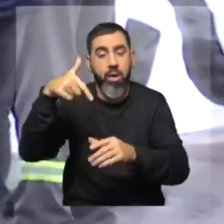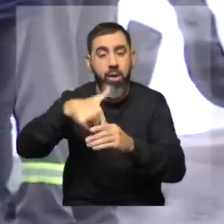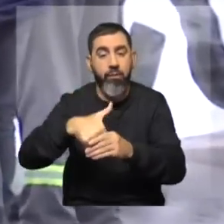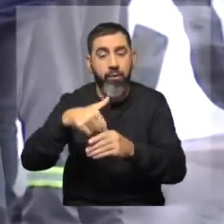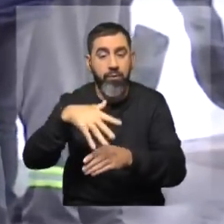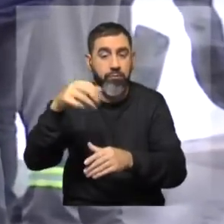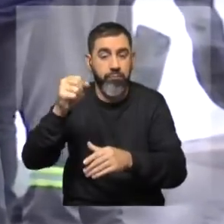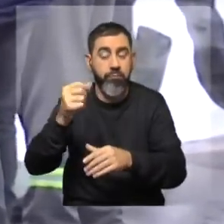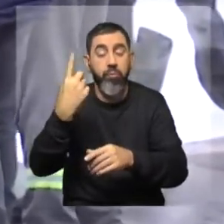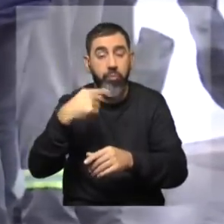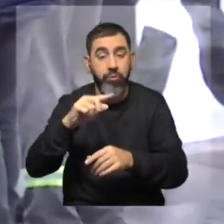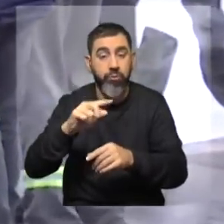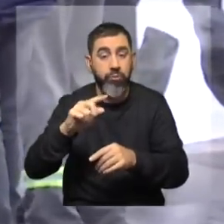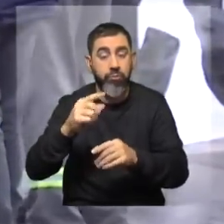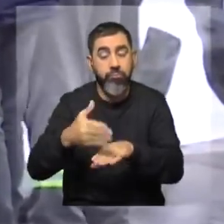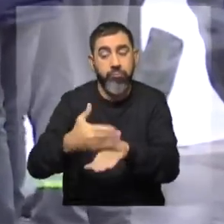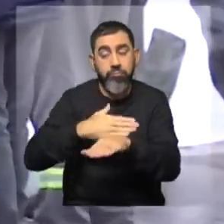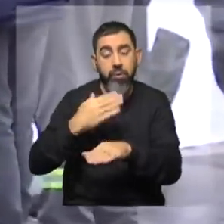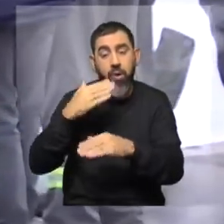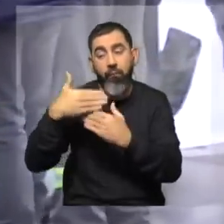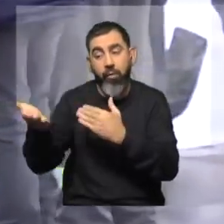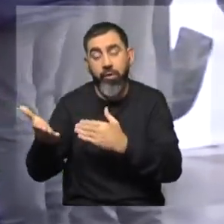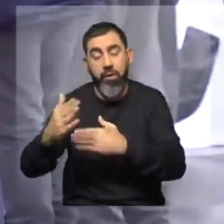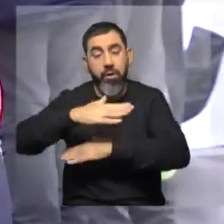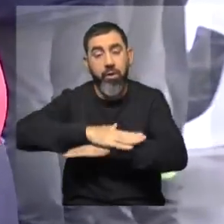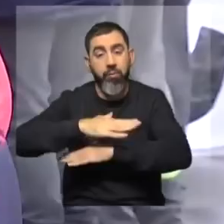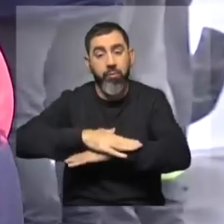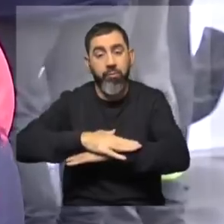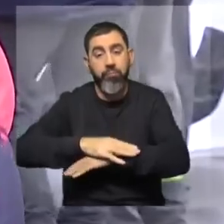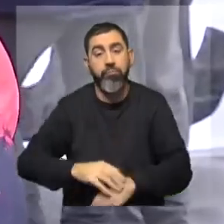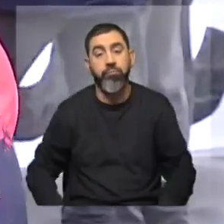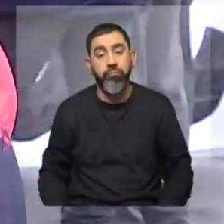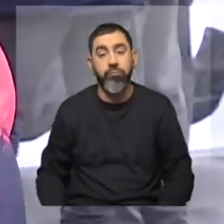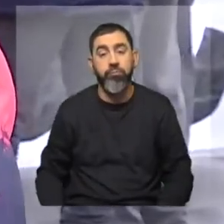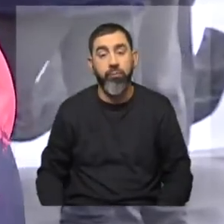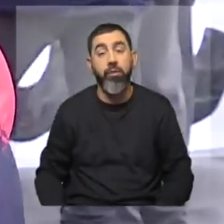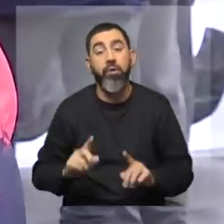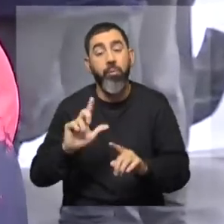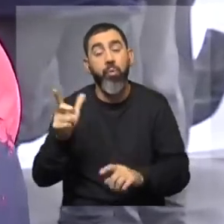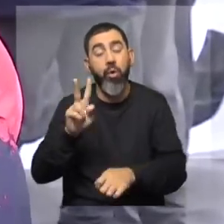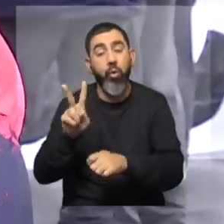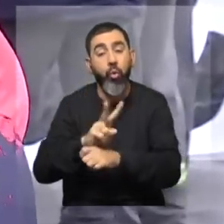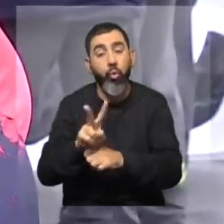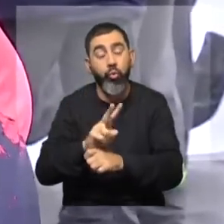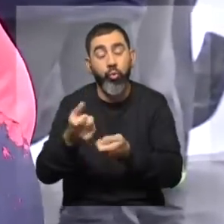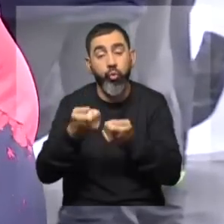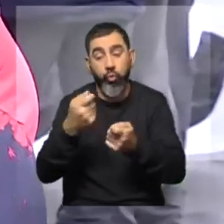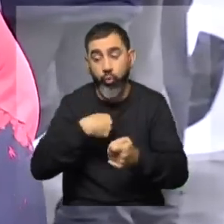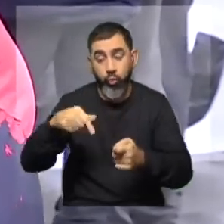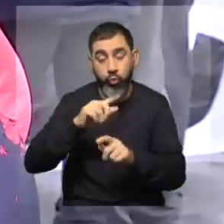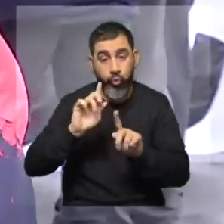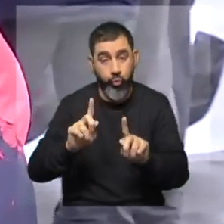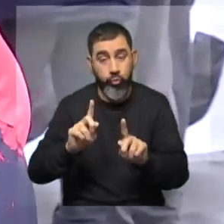combustible y bueno es en ese sentido como una precaución Más allá de que no no estamos llevando adelante el control obrero de la planta este